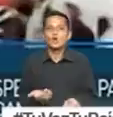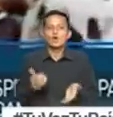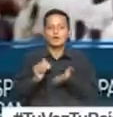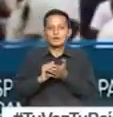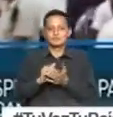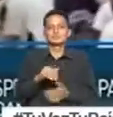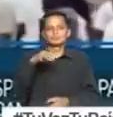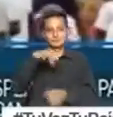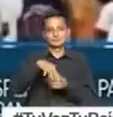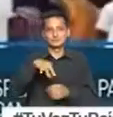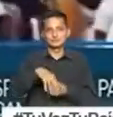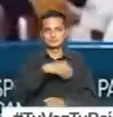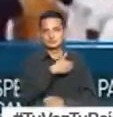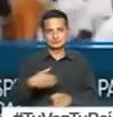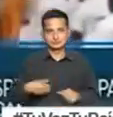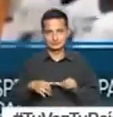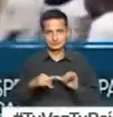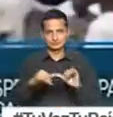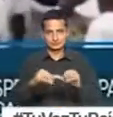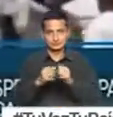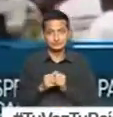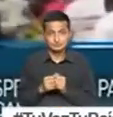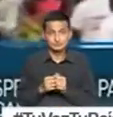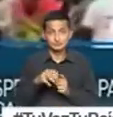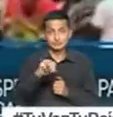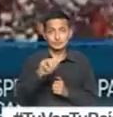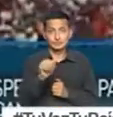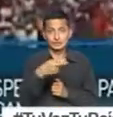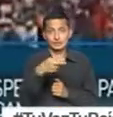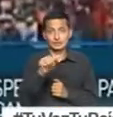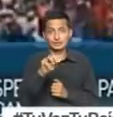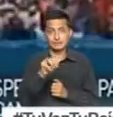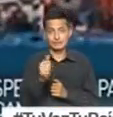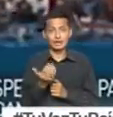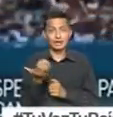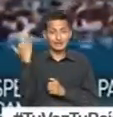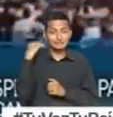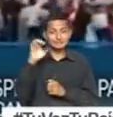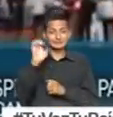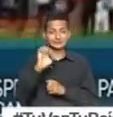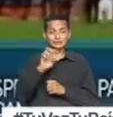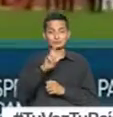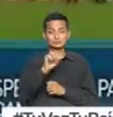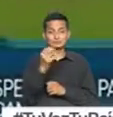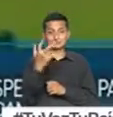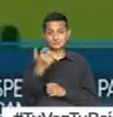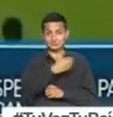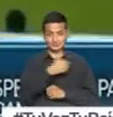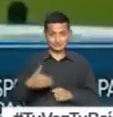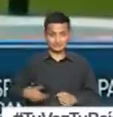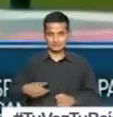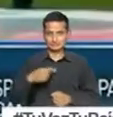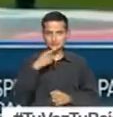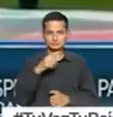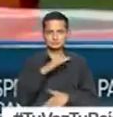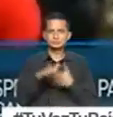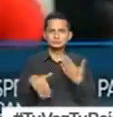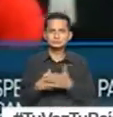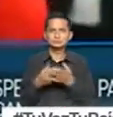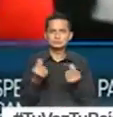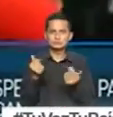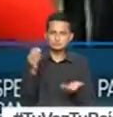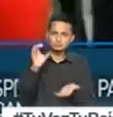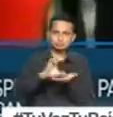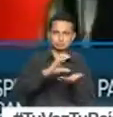próximos comicios a finales de año. Mahama, que ha estado en el poder desde enero del 2013, destacó las inversiones en